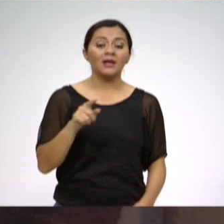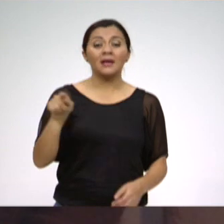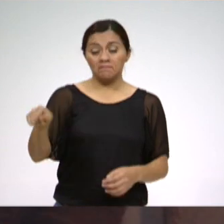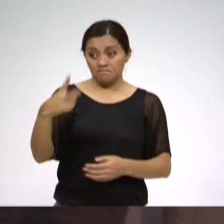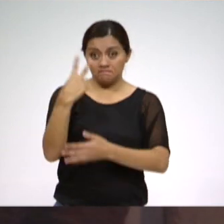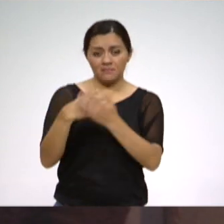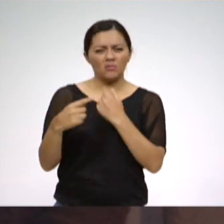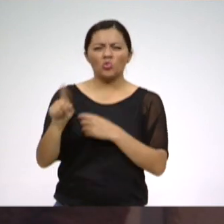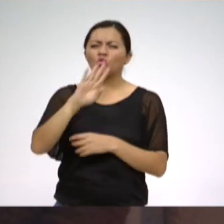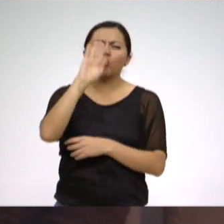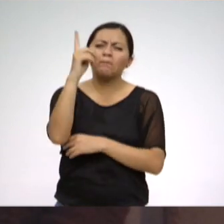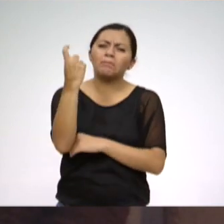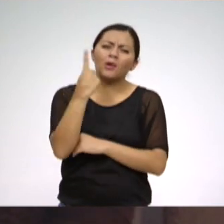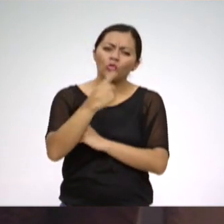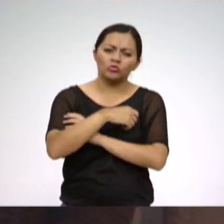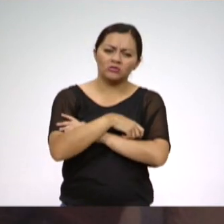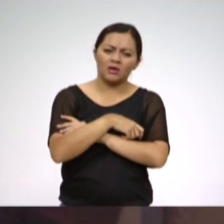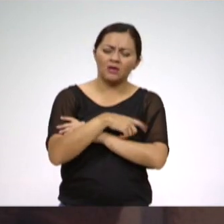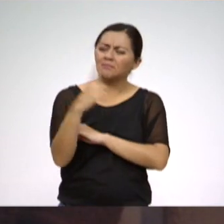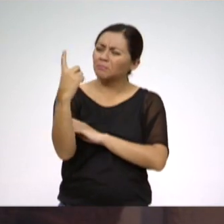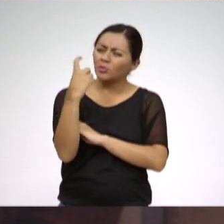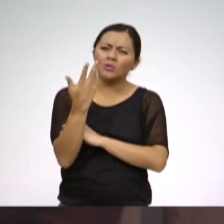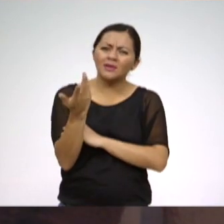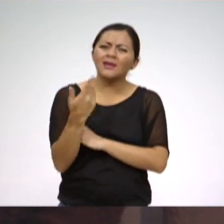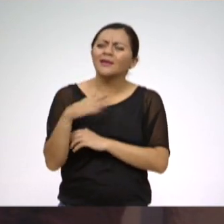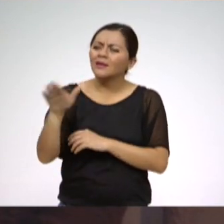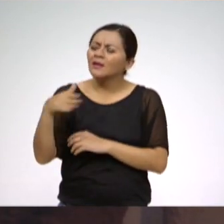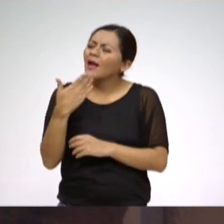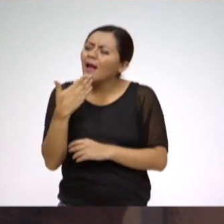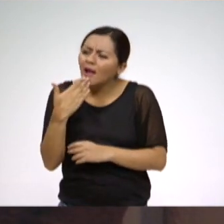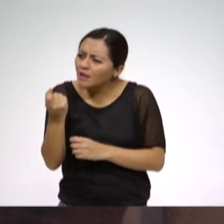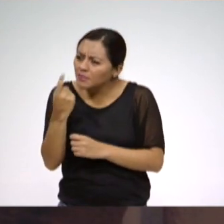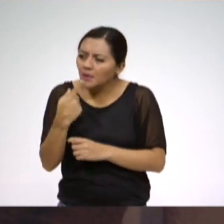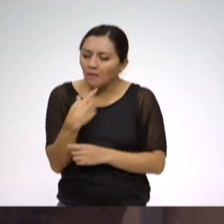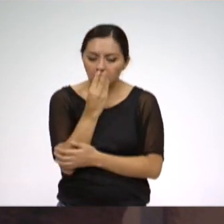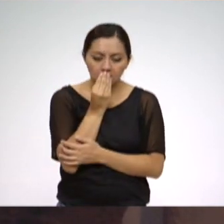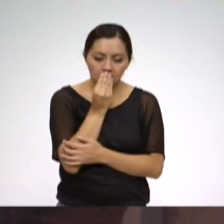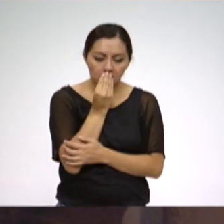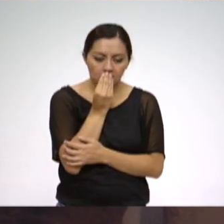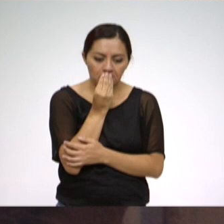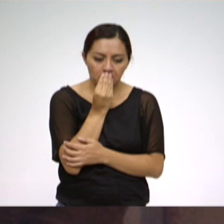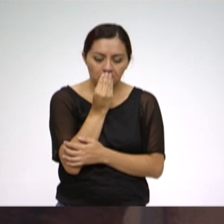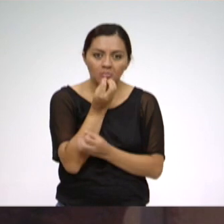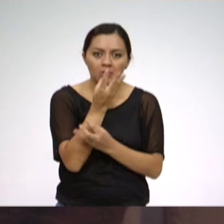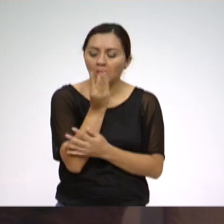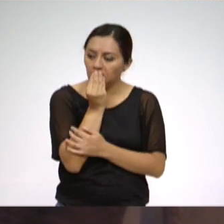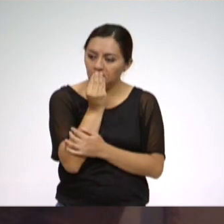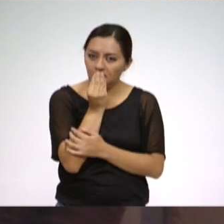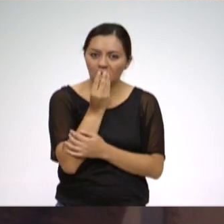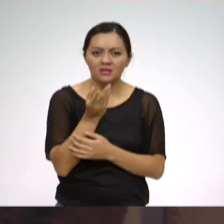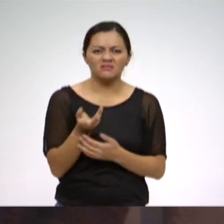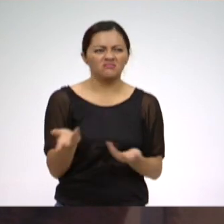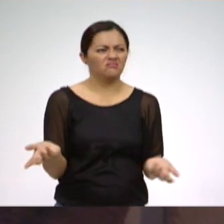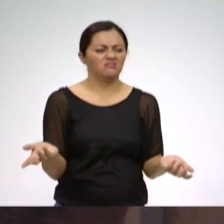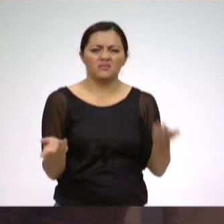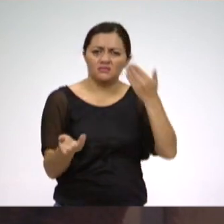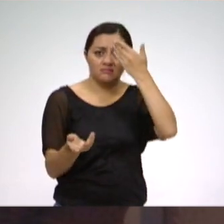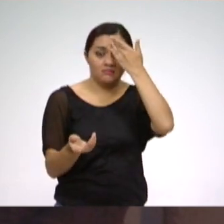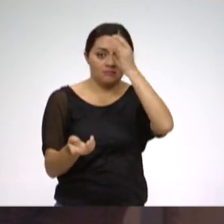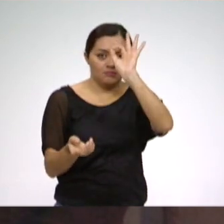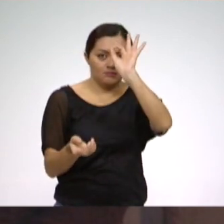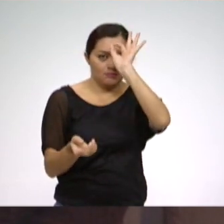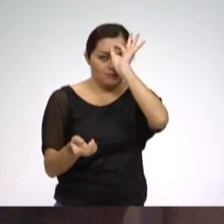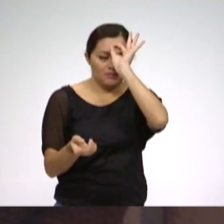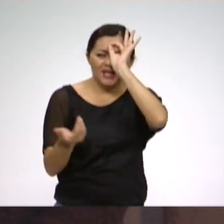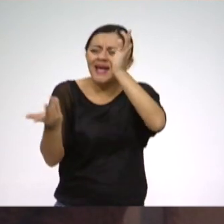pregunta, es de las personas, por ejemplo, que cuando yo le decía algo se quedaba callada y no contesta nada. Entonces yo nunca sabía lo que ella tenía